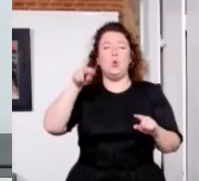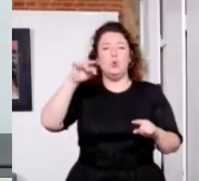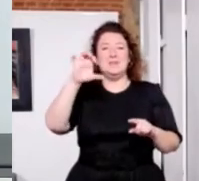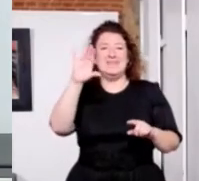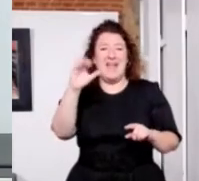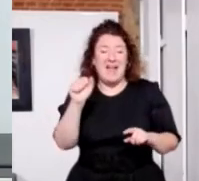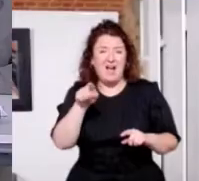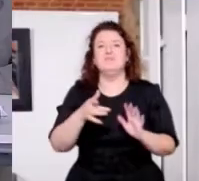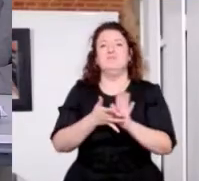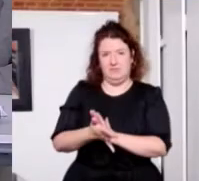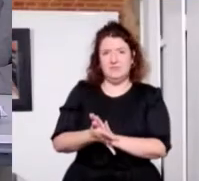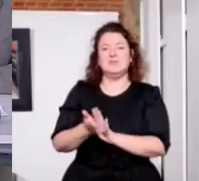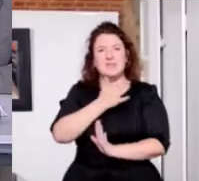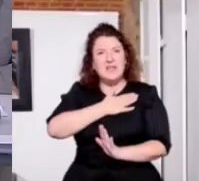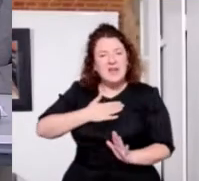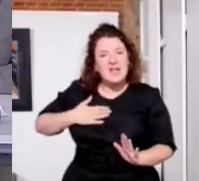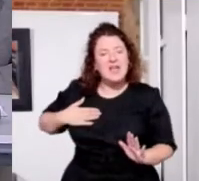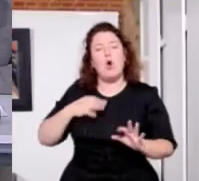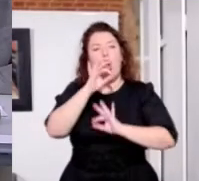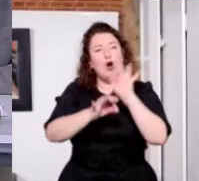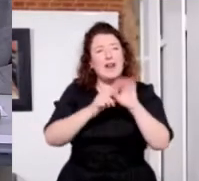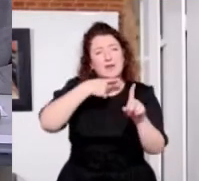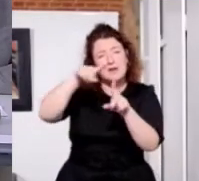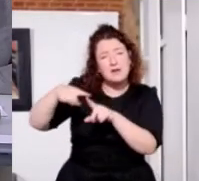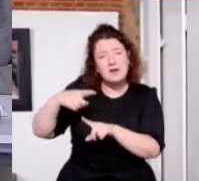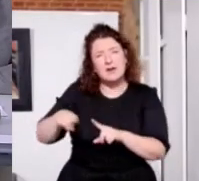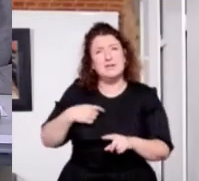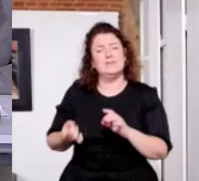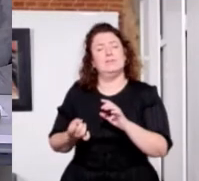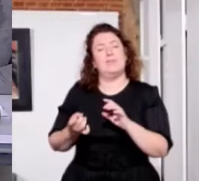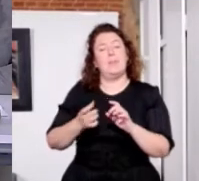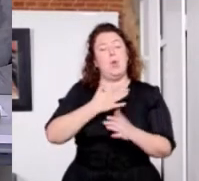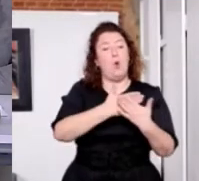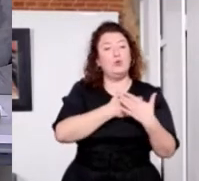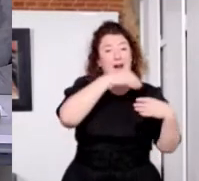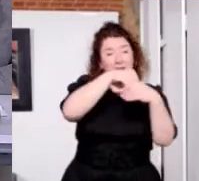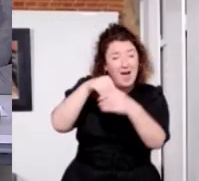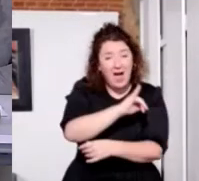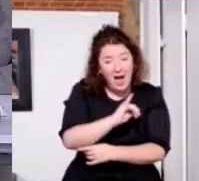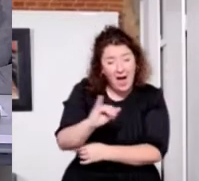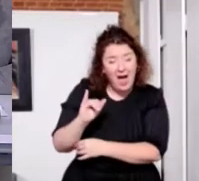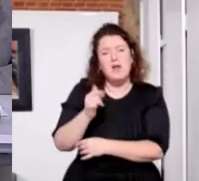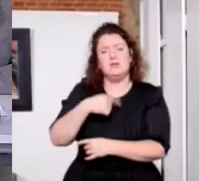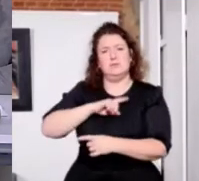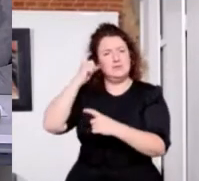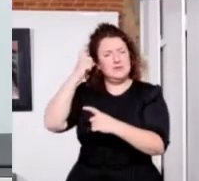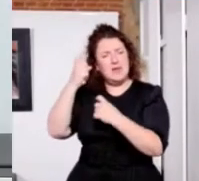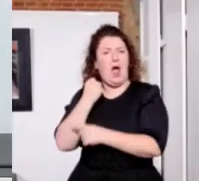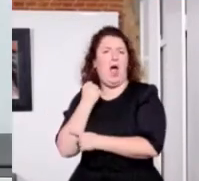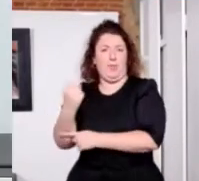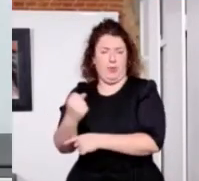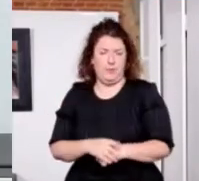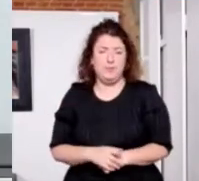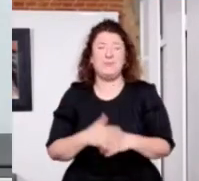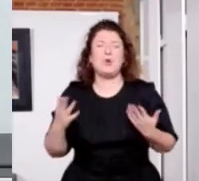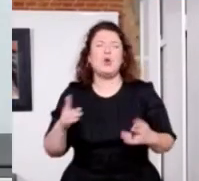sector de la mano de las organizaciones que dan apoyo a los voluntarios y a las voluntarias. Y hemos puesto el nombre de